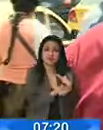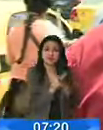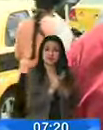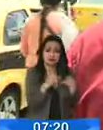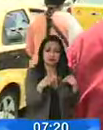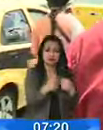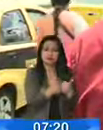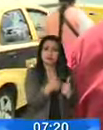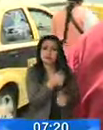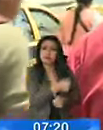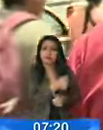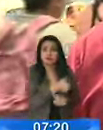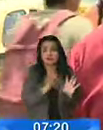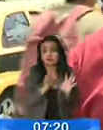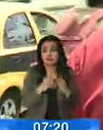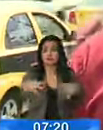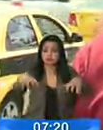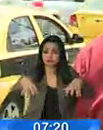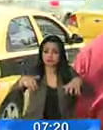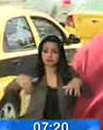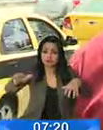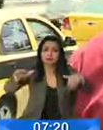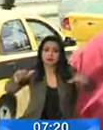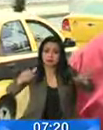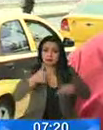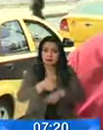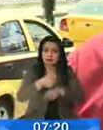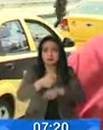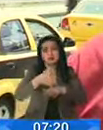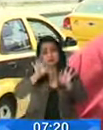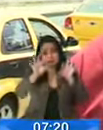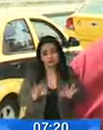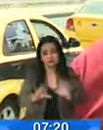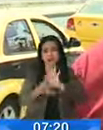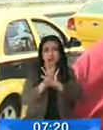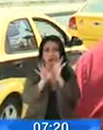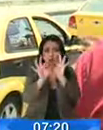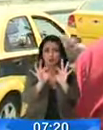pueda regir el país con leyes justas.